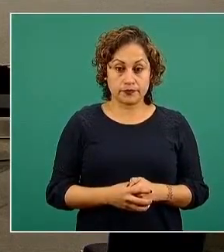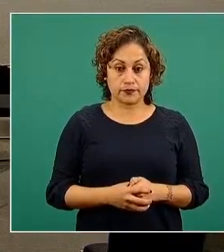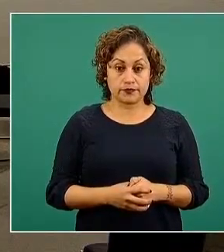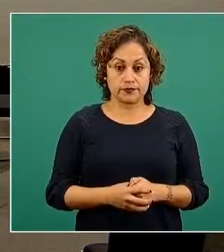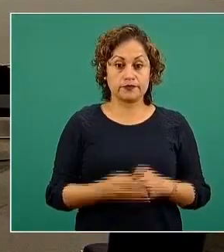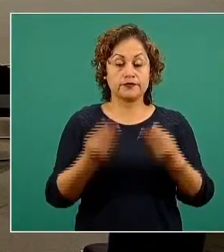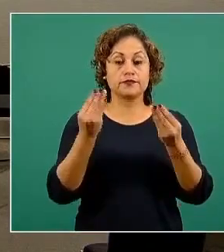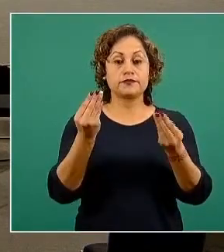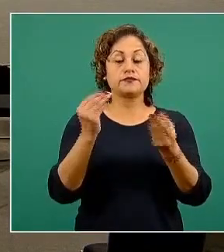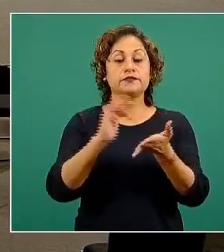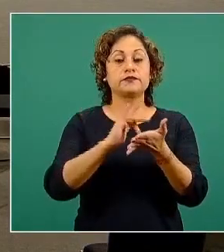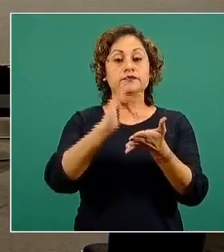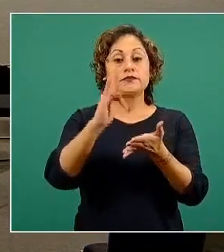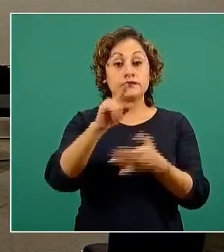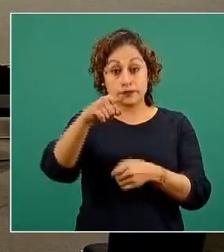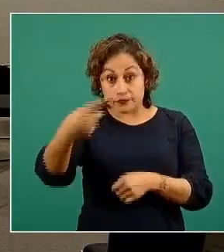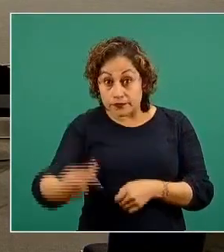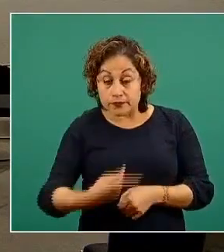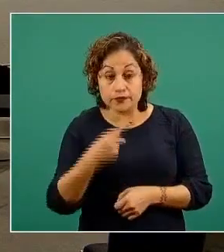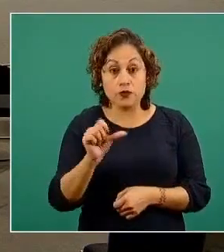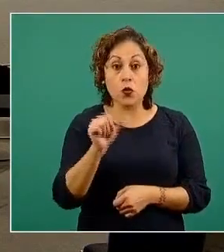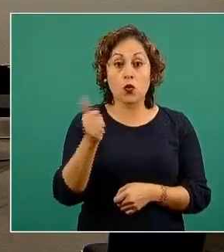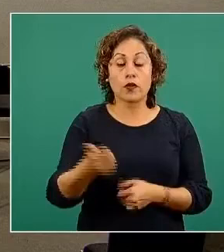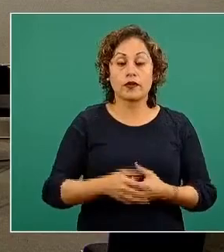Muchas gracias. ¿Hay alguna otra pregunta?